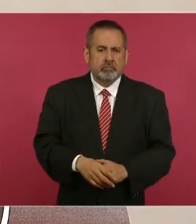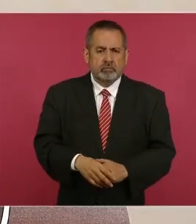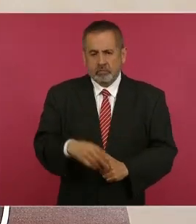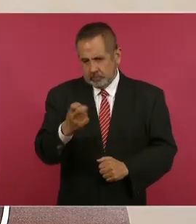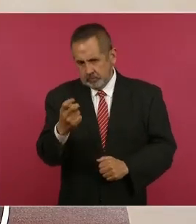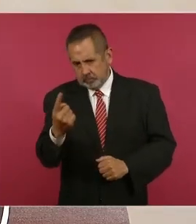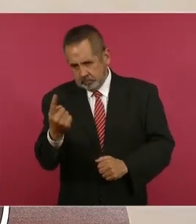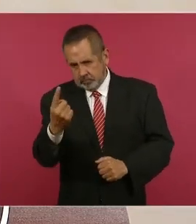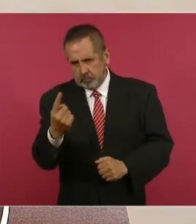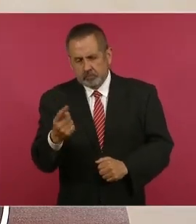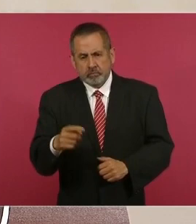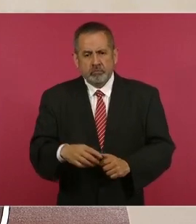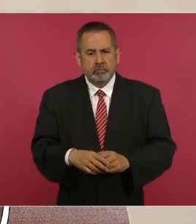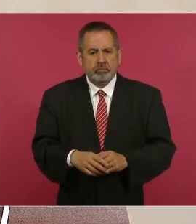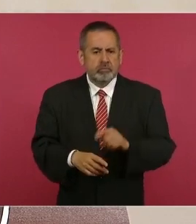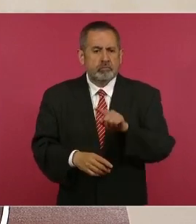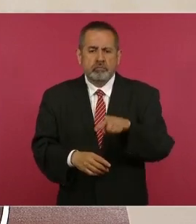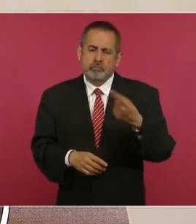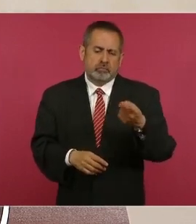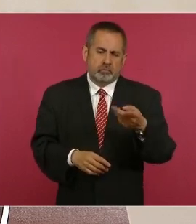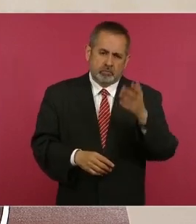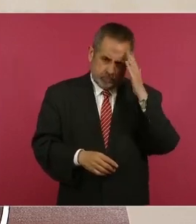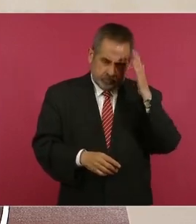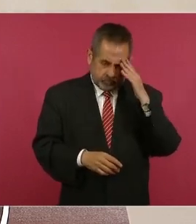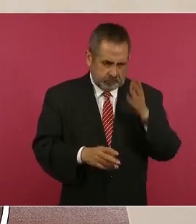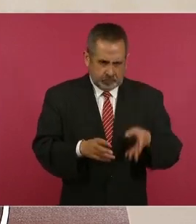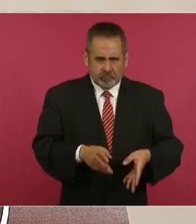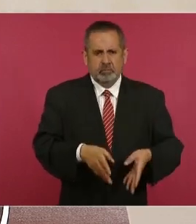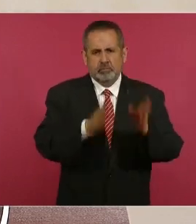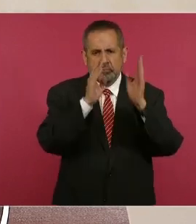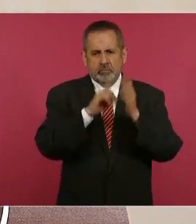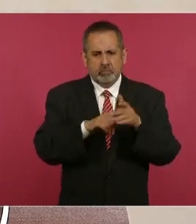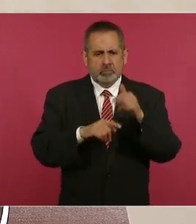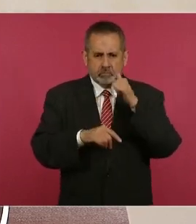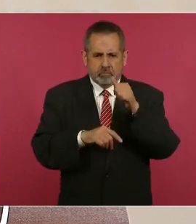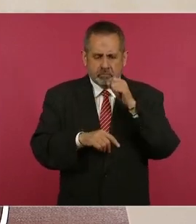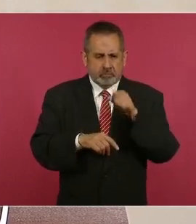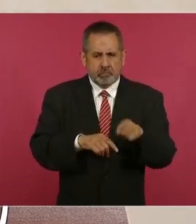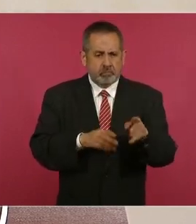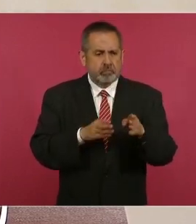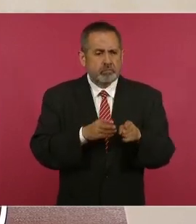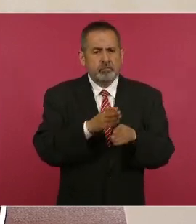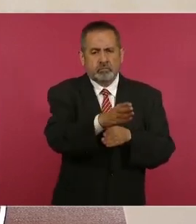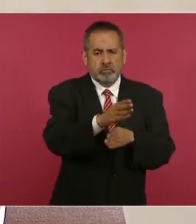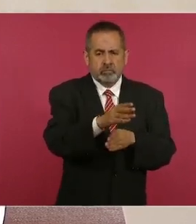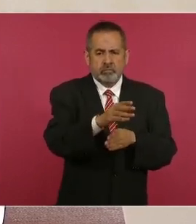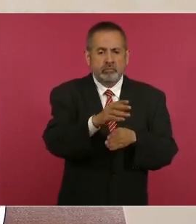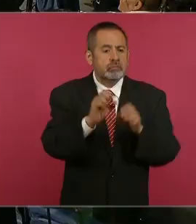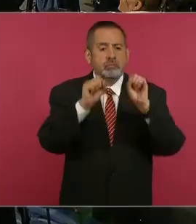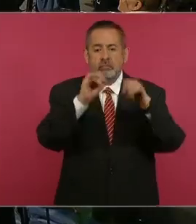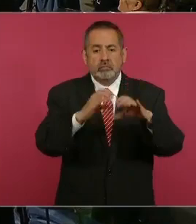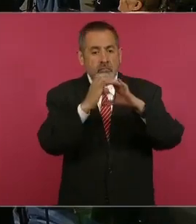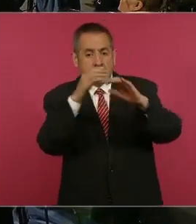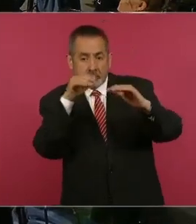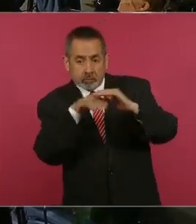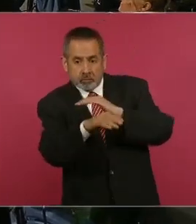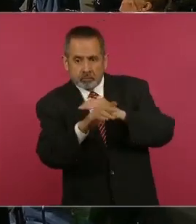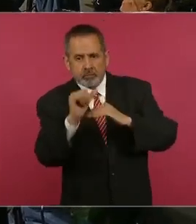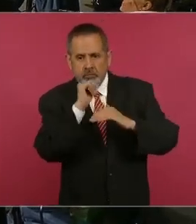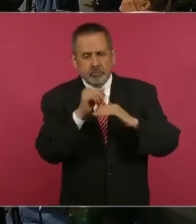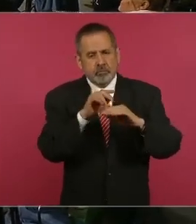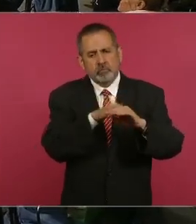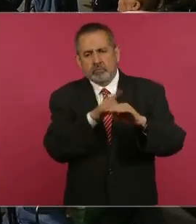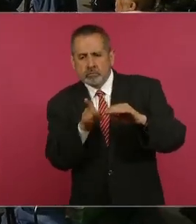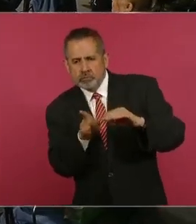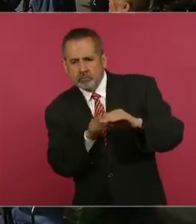Esa es una. Y la otra, la entrada hacia el centro sin los túneles. Esas son los